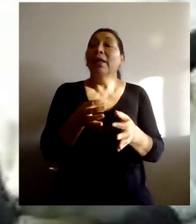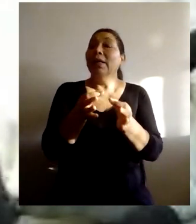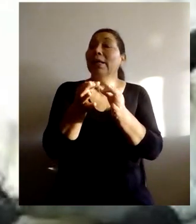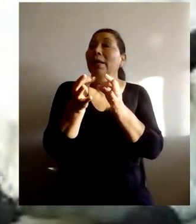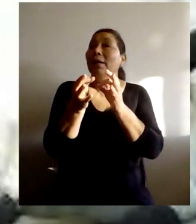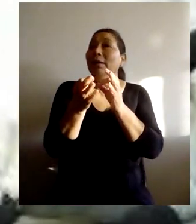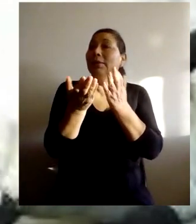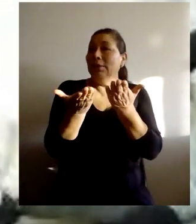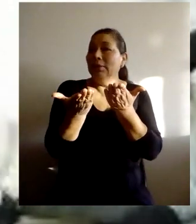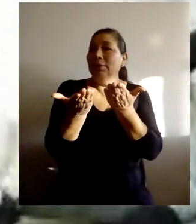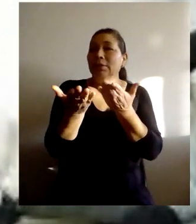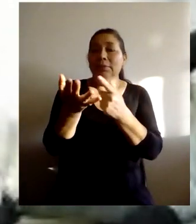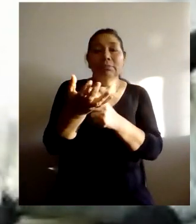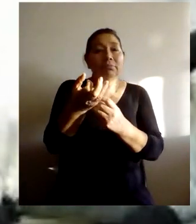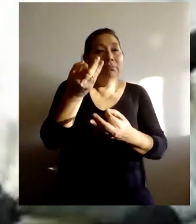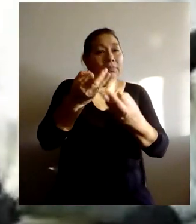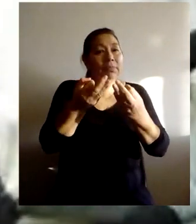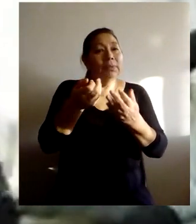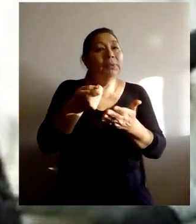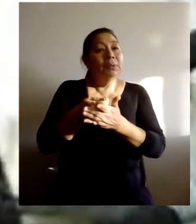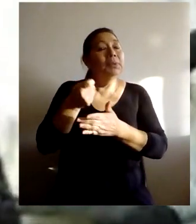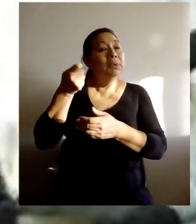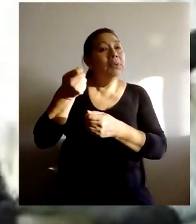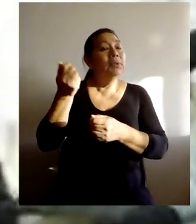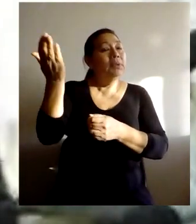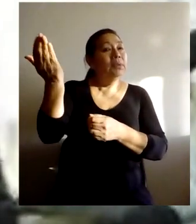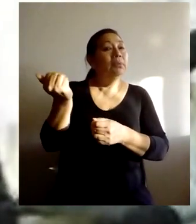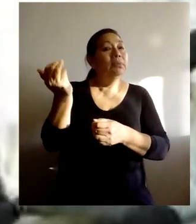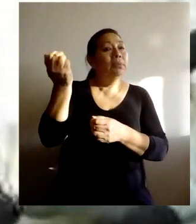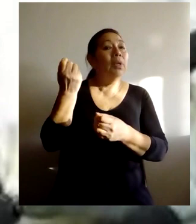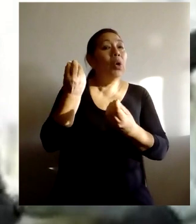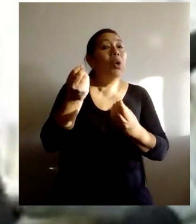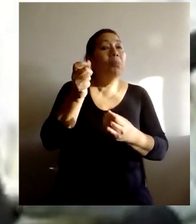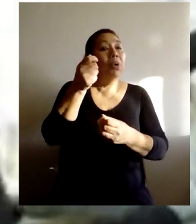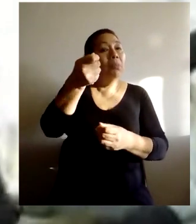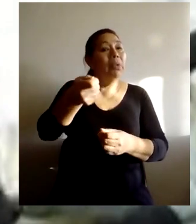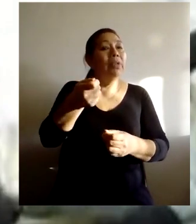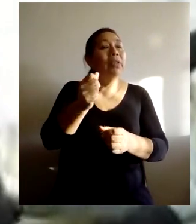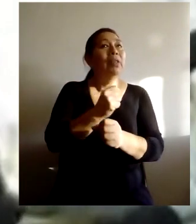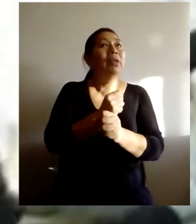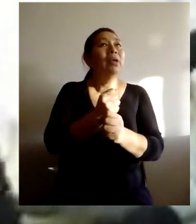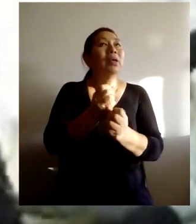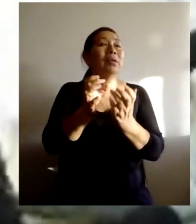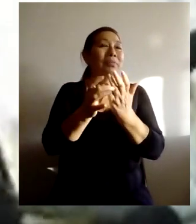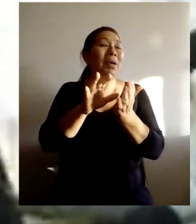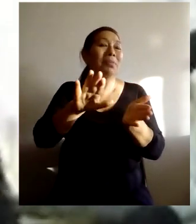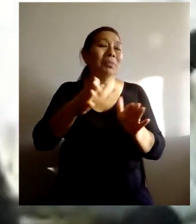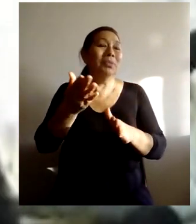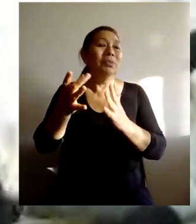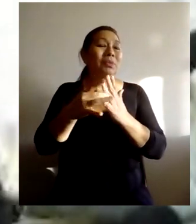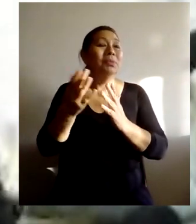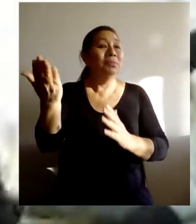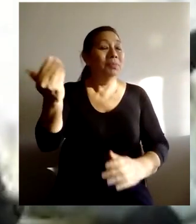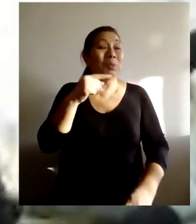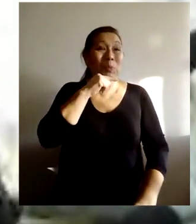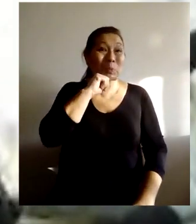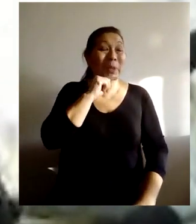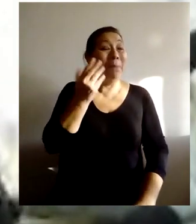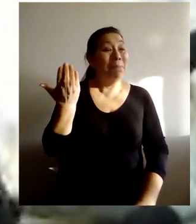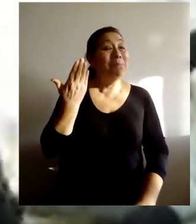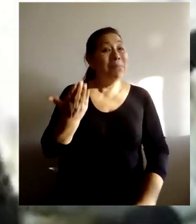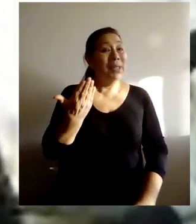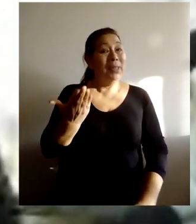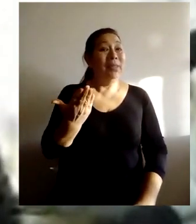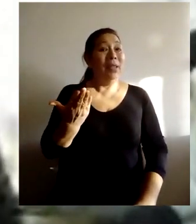en específico es el recálculo de la renta vitalicia que percibe como pensión de viudez. Lo que ella reclama